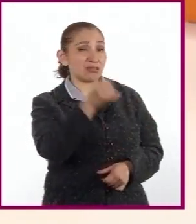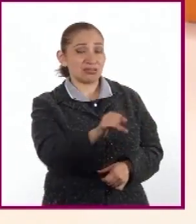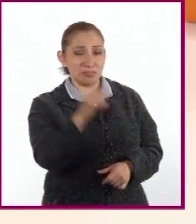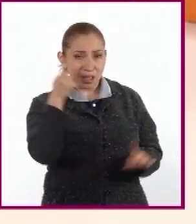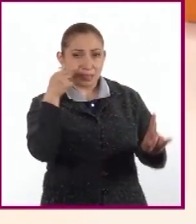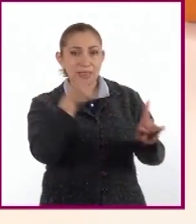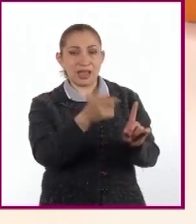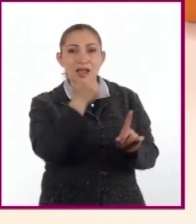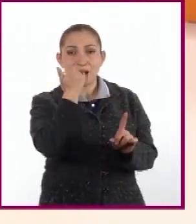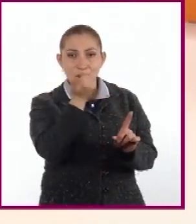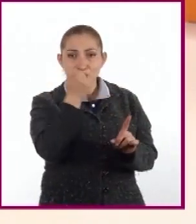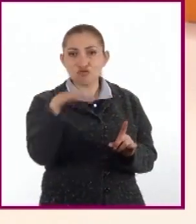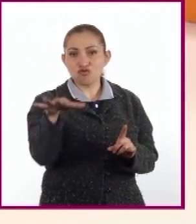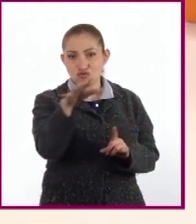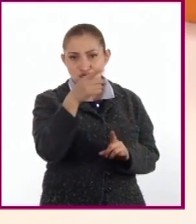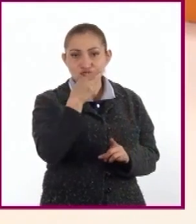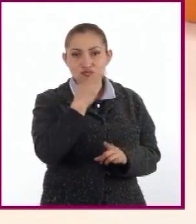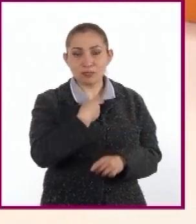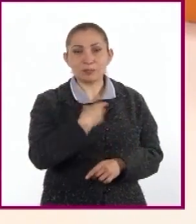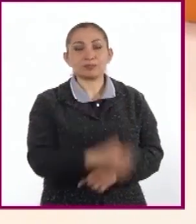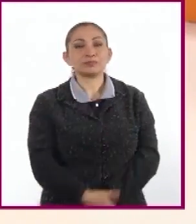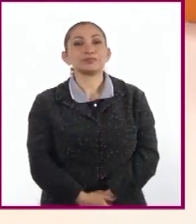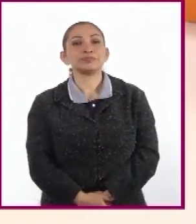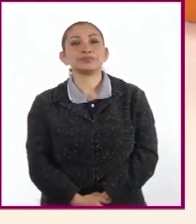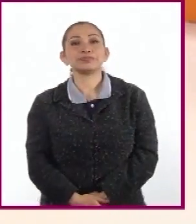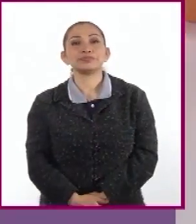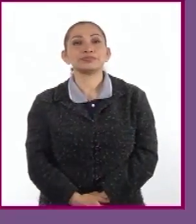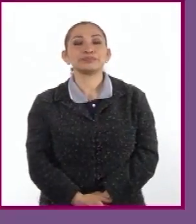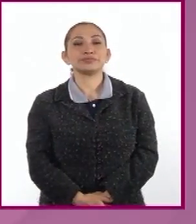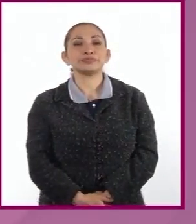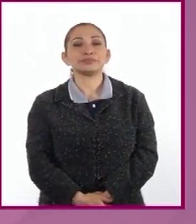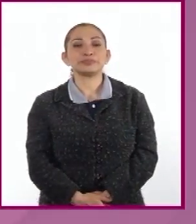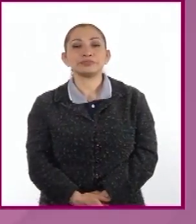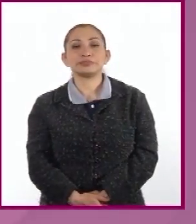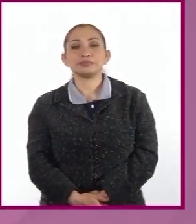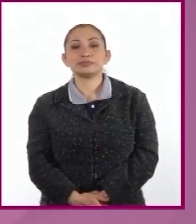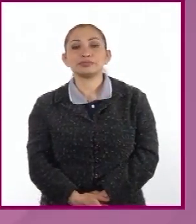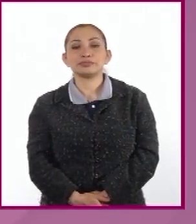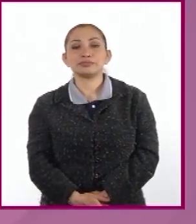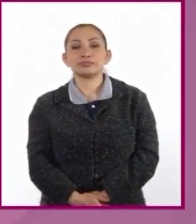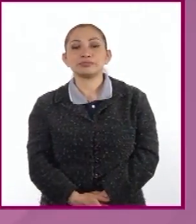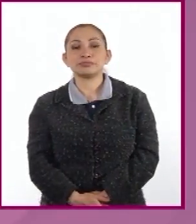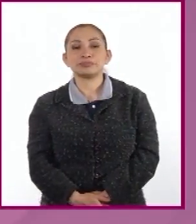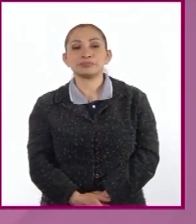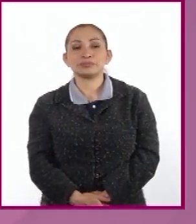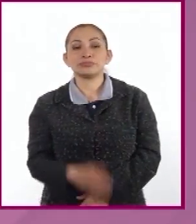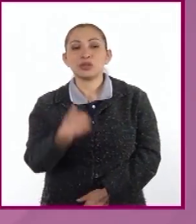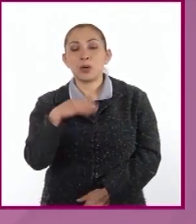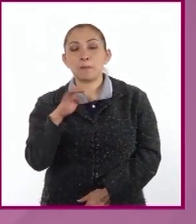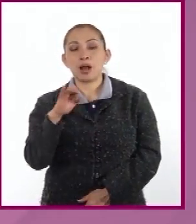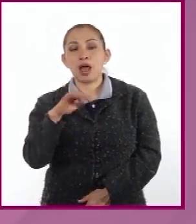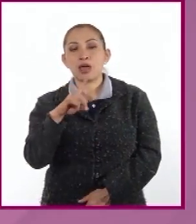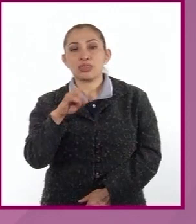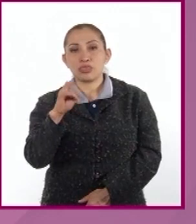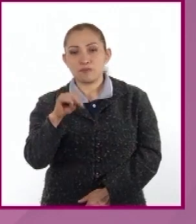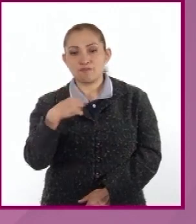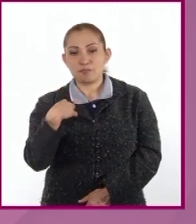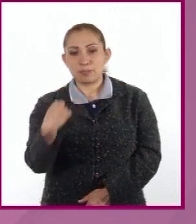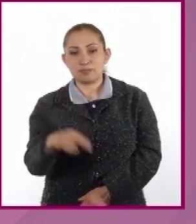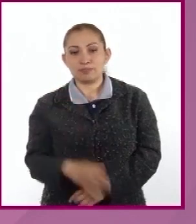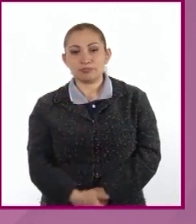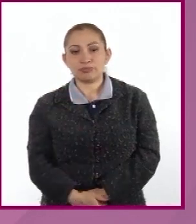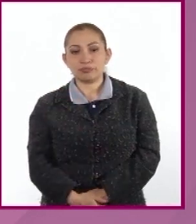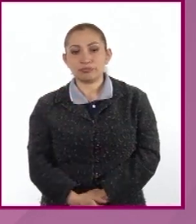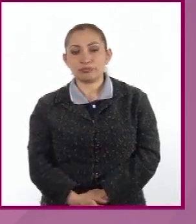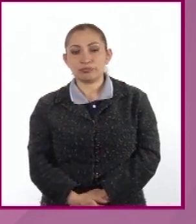directa a las alumnas y alumnos. Corren videos. Buenas tardes, soy Brandon Macedo Monroy. Un